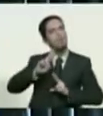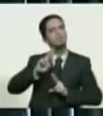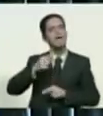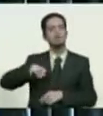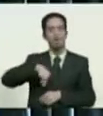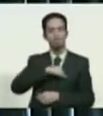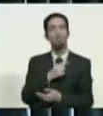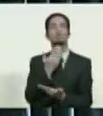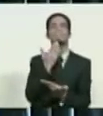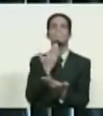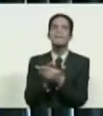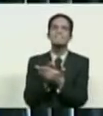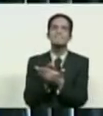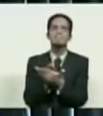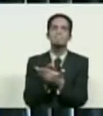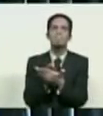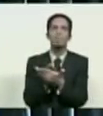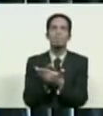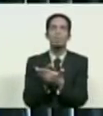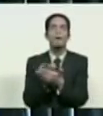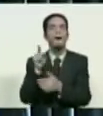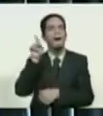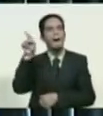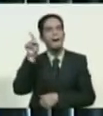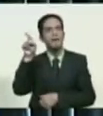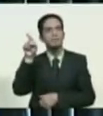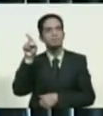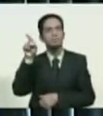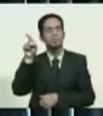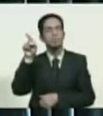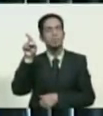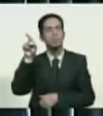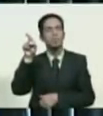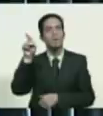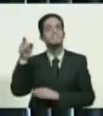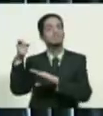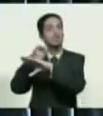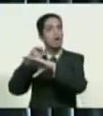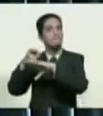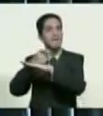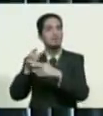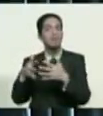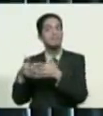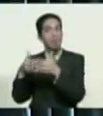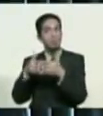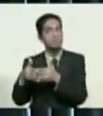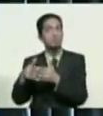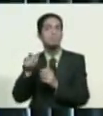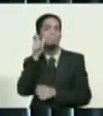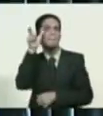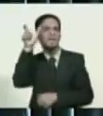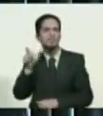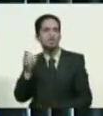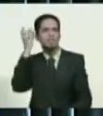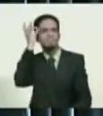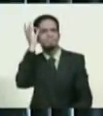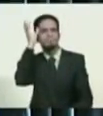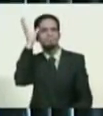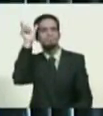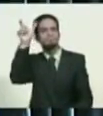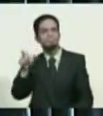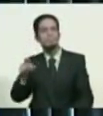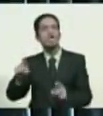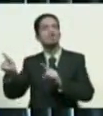que hemos hecho de que los autores materiales,